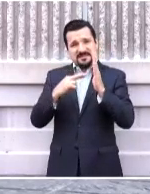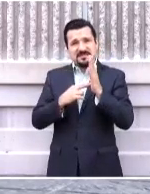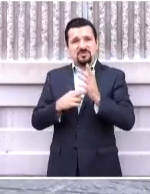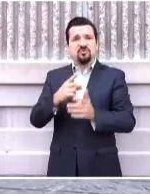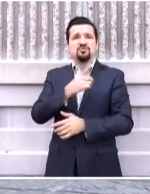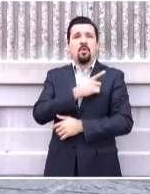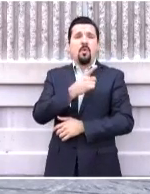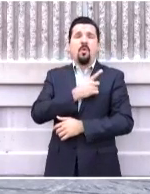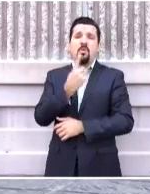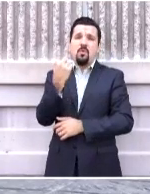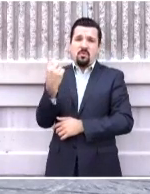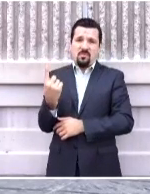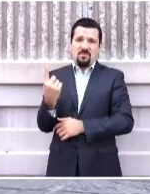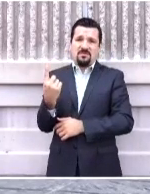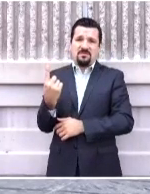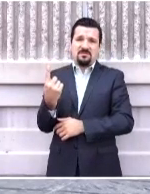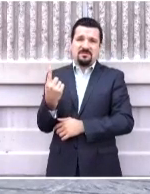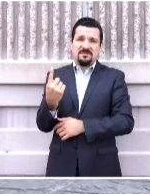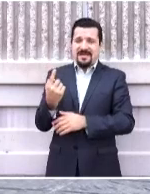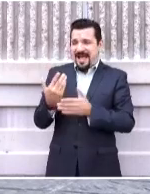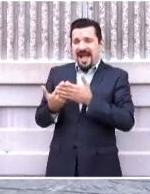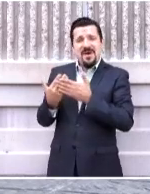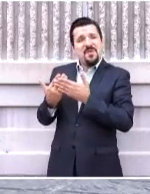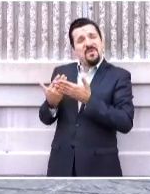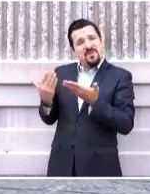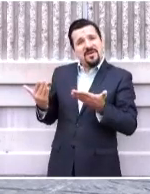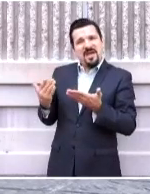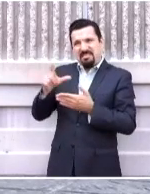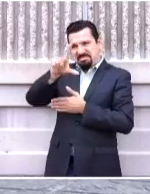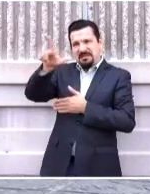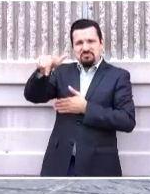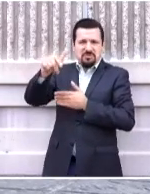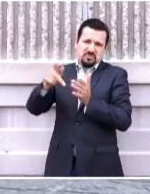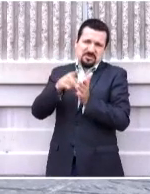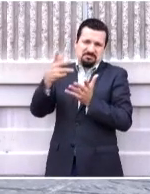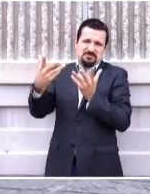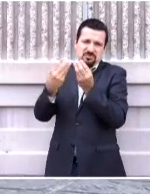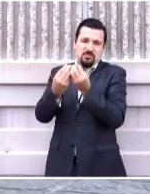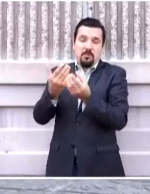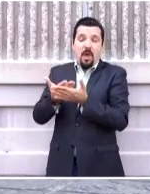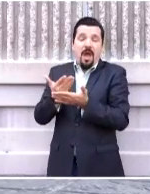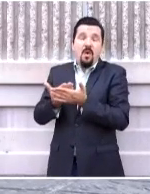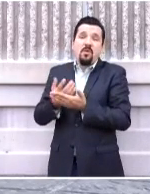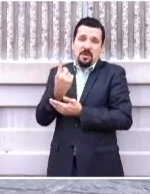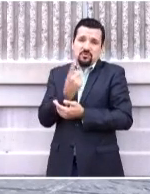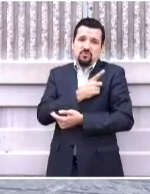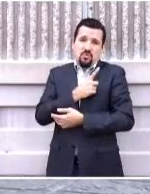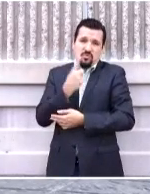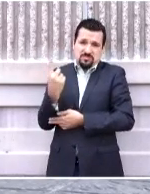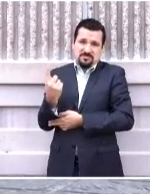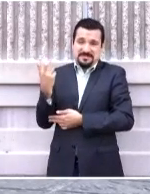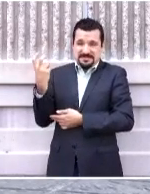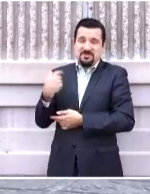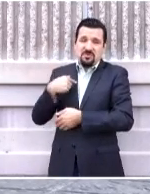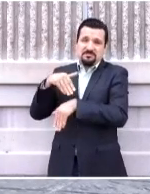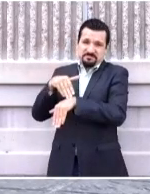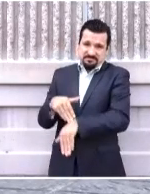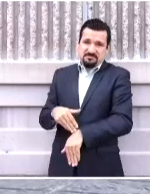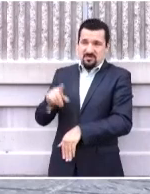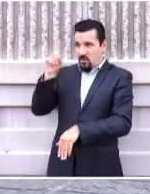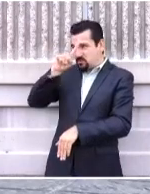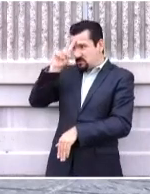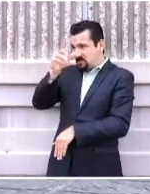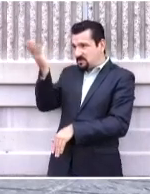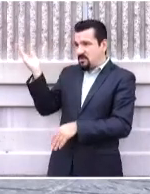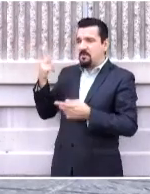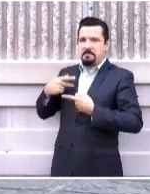voy a insistir en este mensaje. Me lo han recomendado académicos que hacen, y yo como vocero del